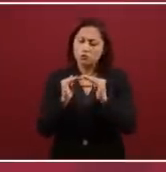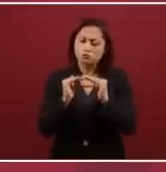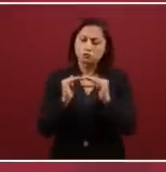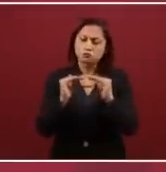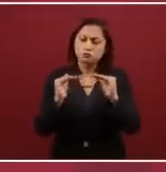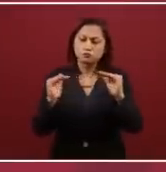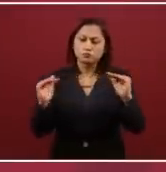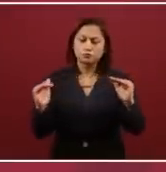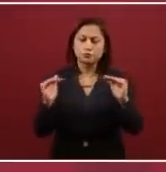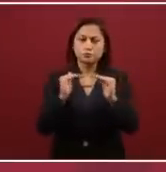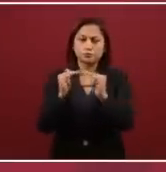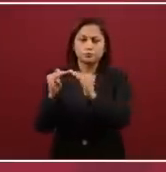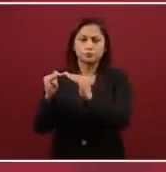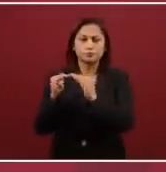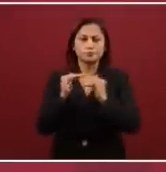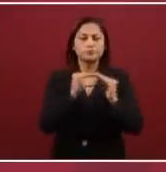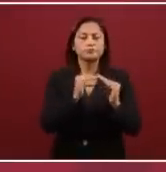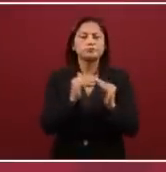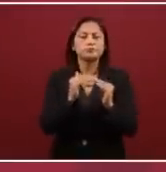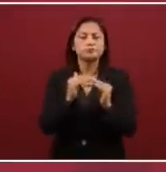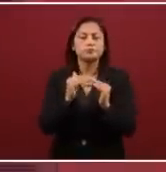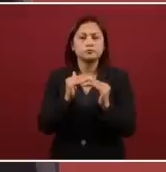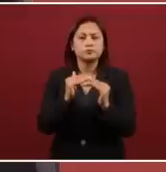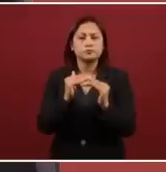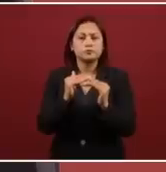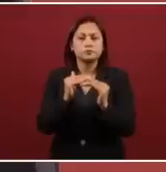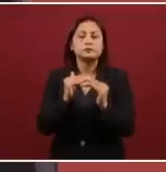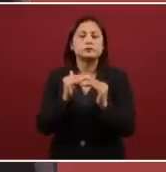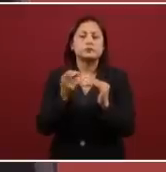tener un sistema